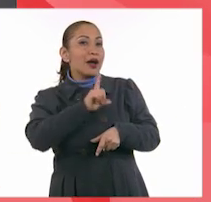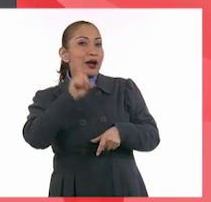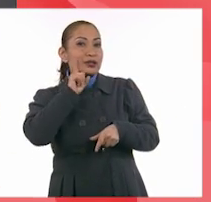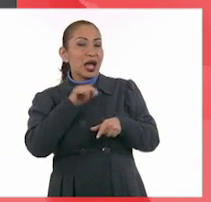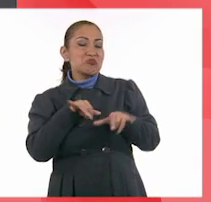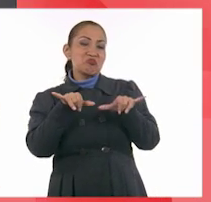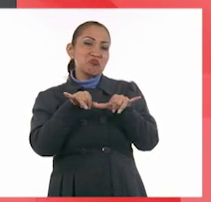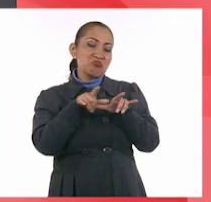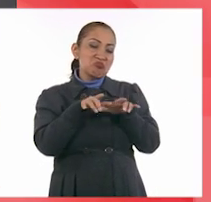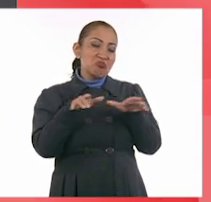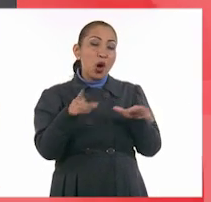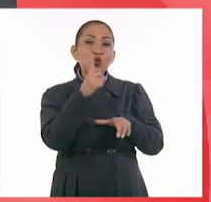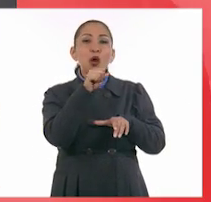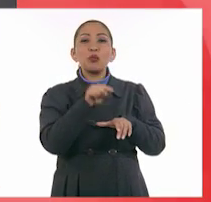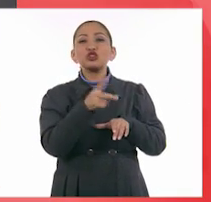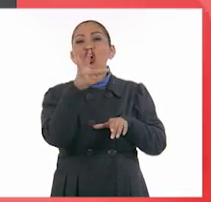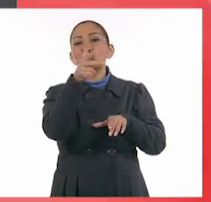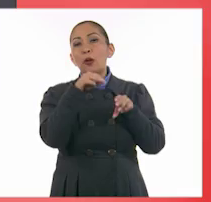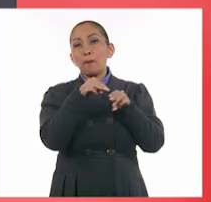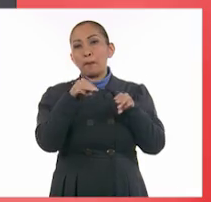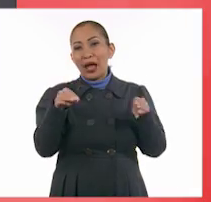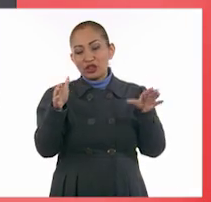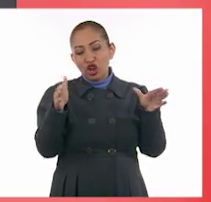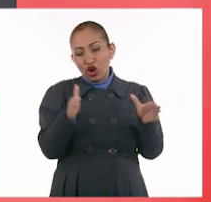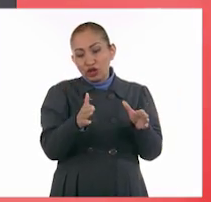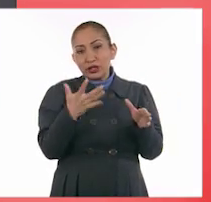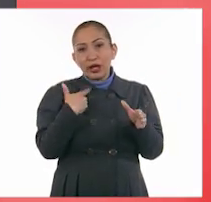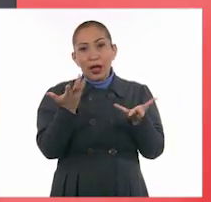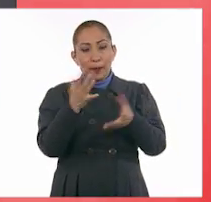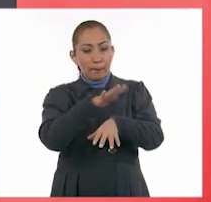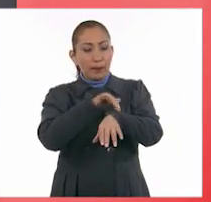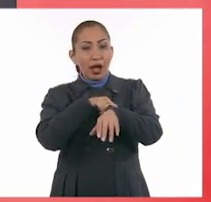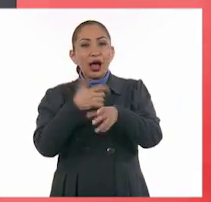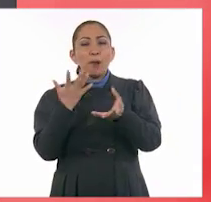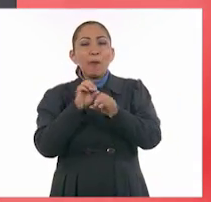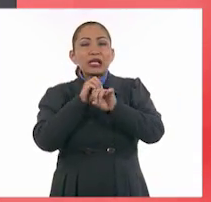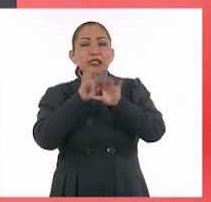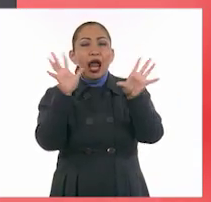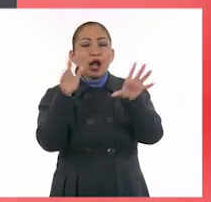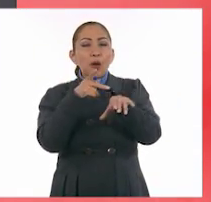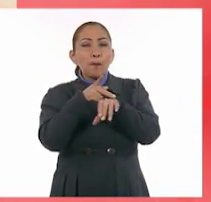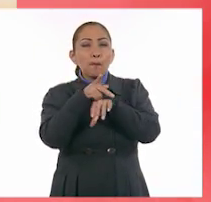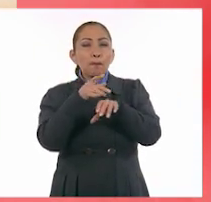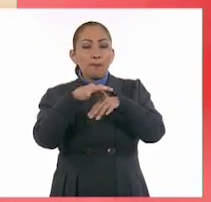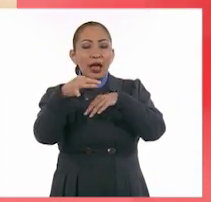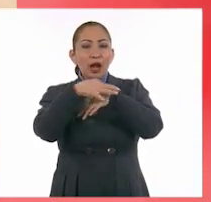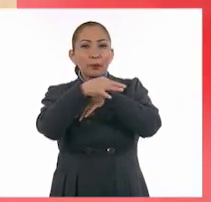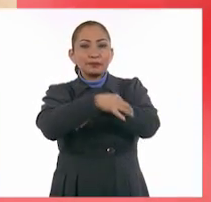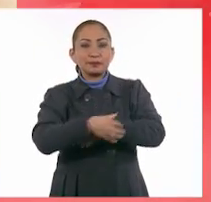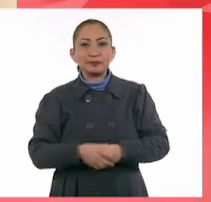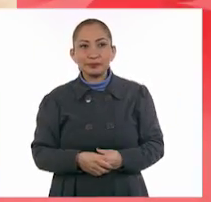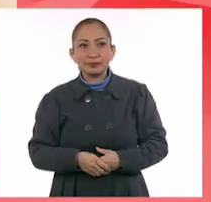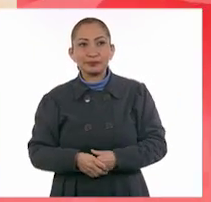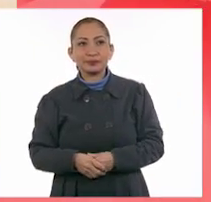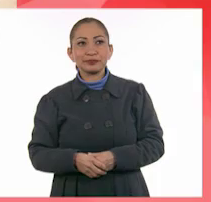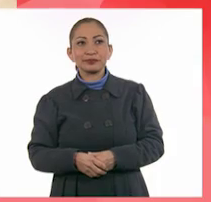hembras miden en promedio 1.8 metros y tienen el pelaje de color más claro.